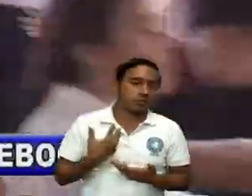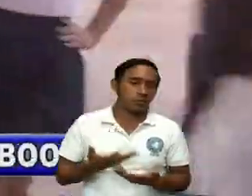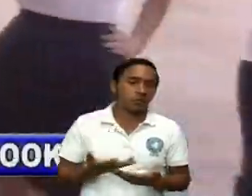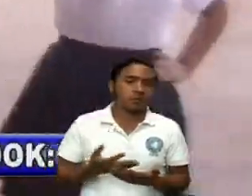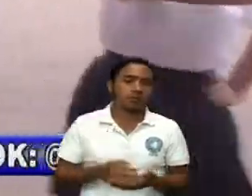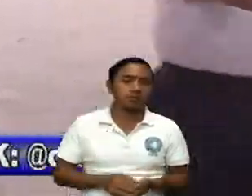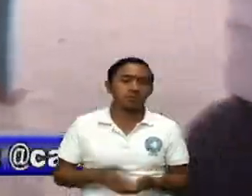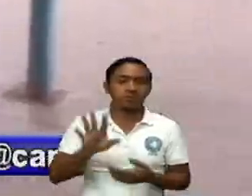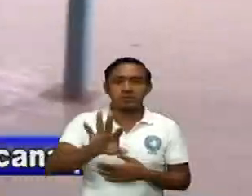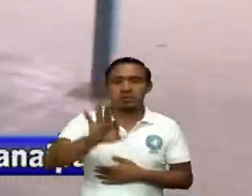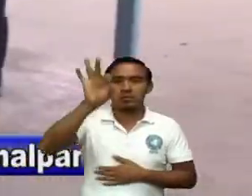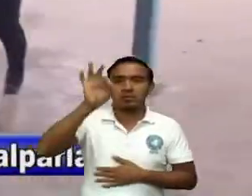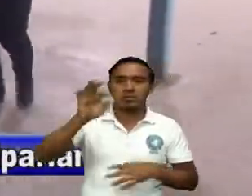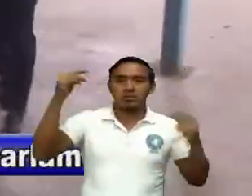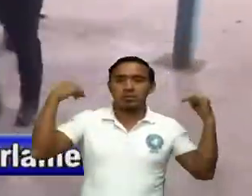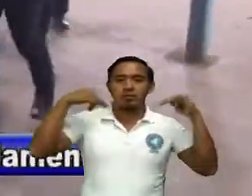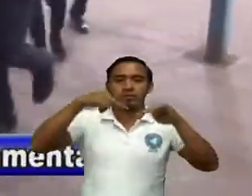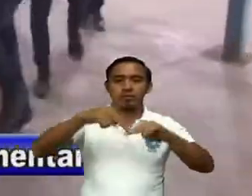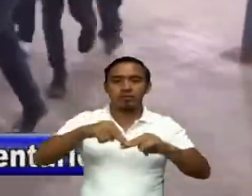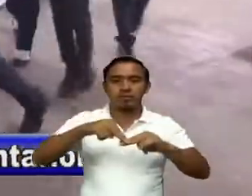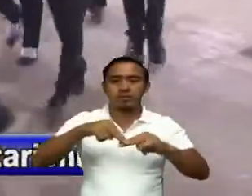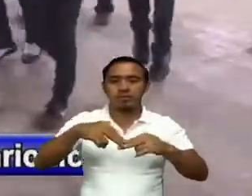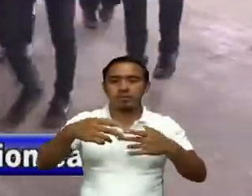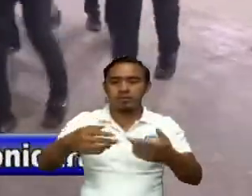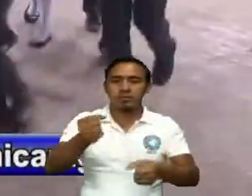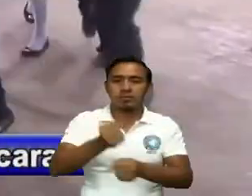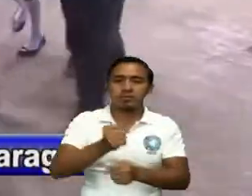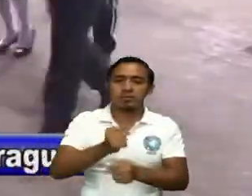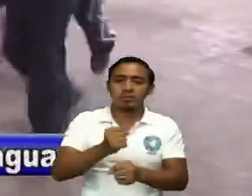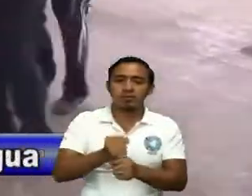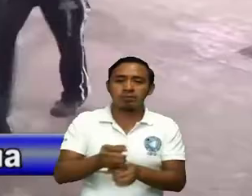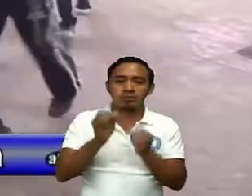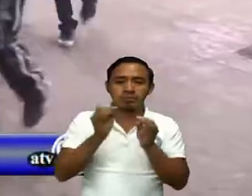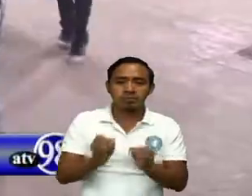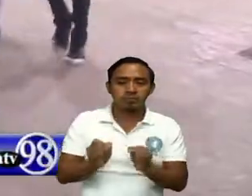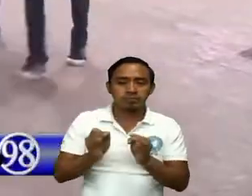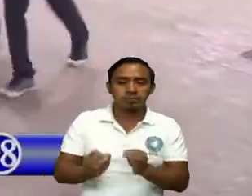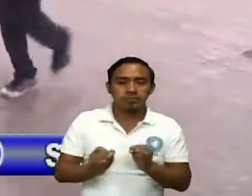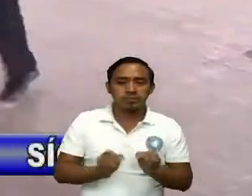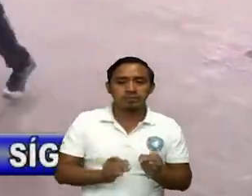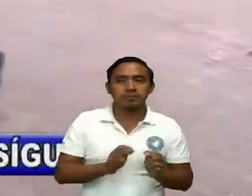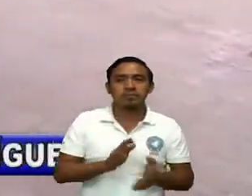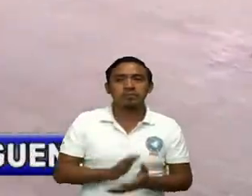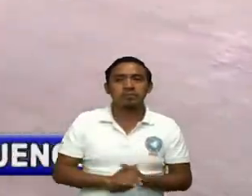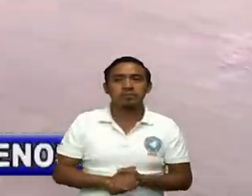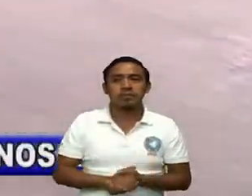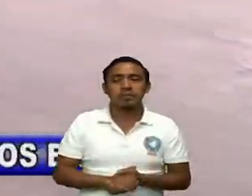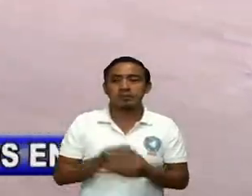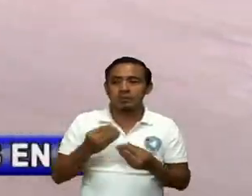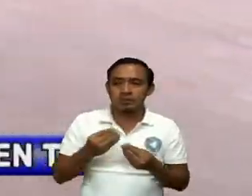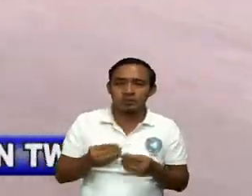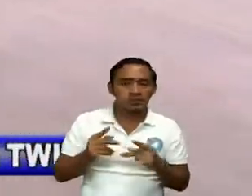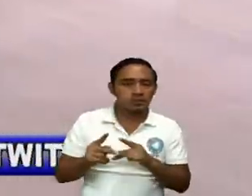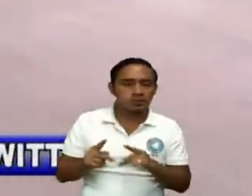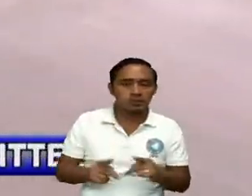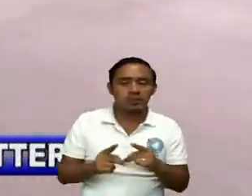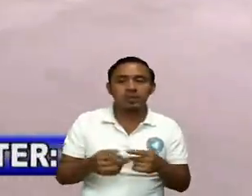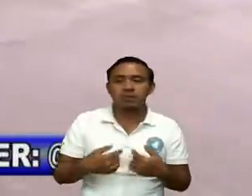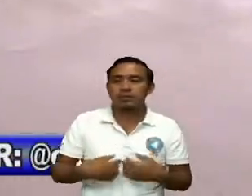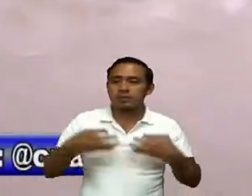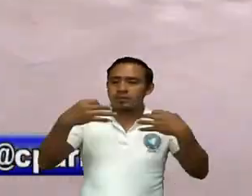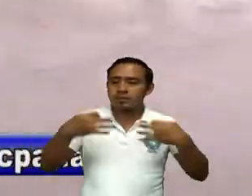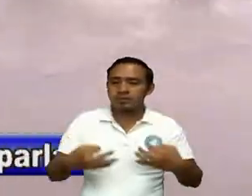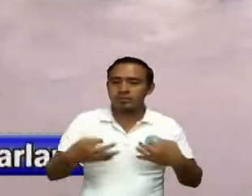se escogió un grupo de maestros para trabajar en lo que era la disciplina, porque mucha gente, ¿no? Entonces la